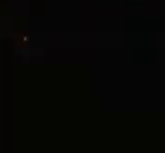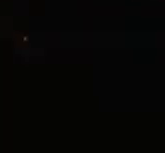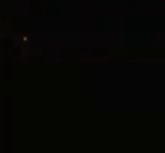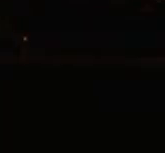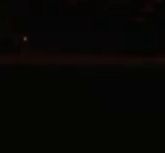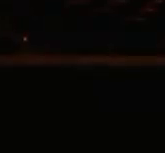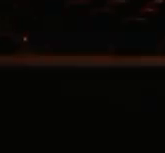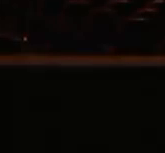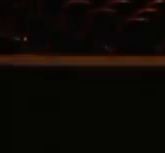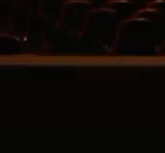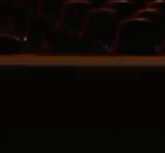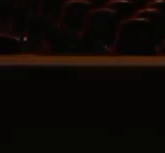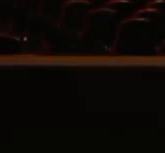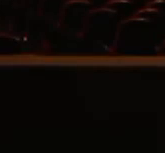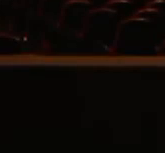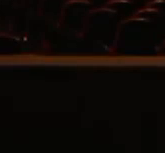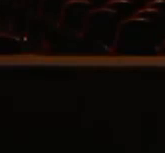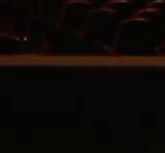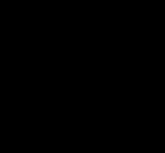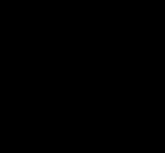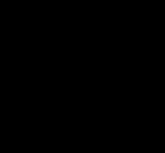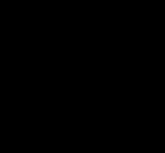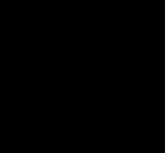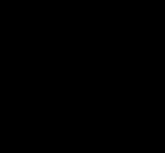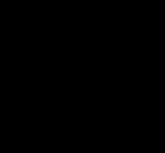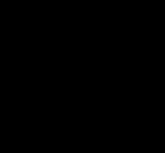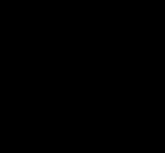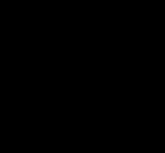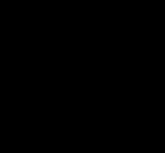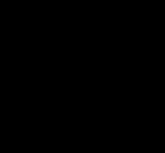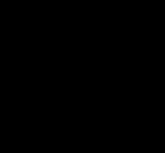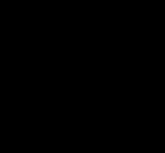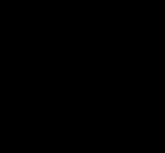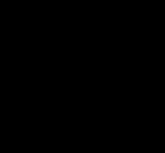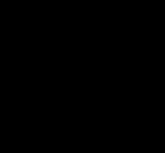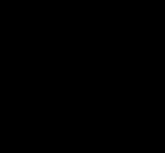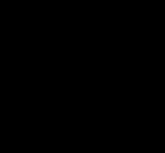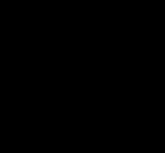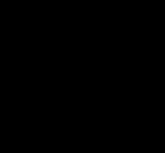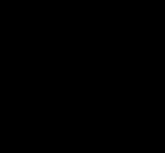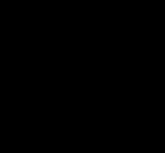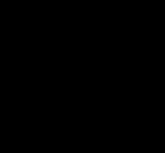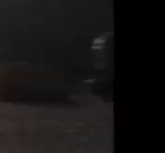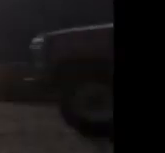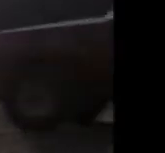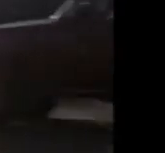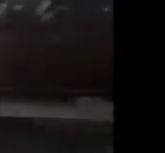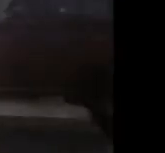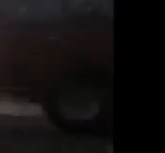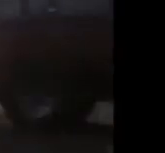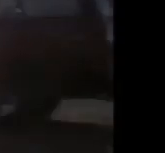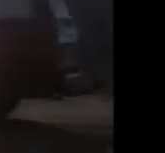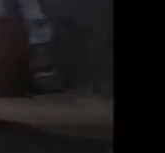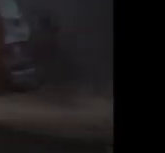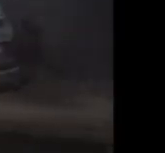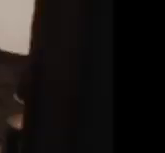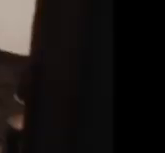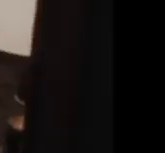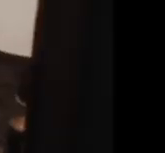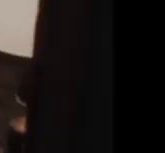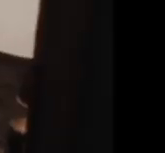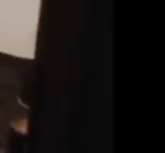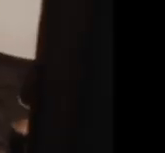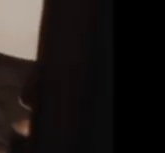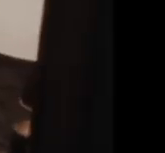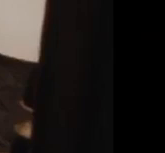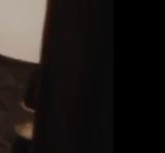La Sala de Arte Miguel N. Lira presenta Dante y Soledad, cinta mexicana del 2023, clasificación B.